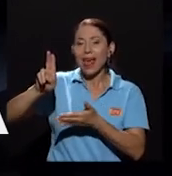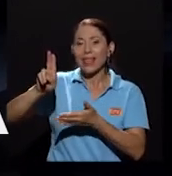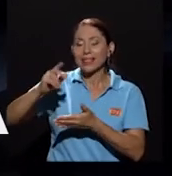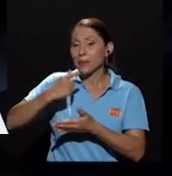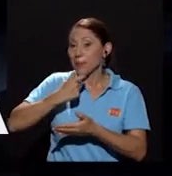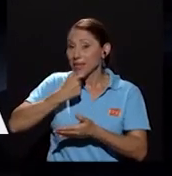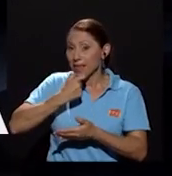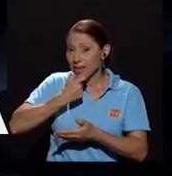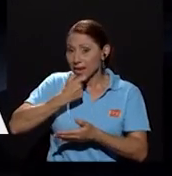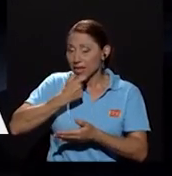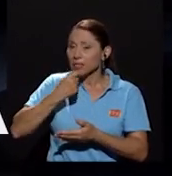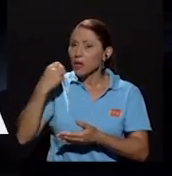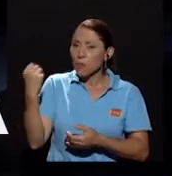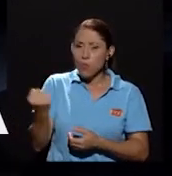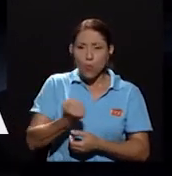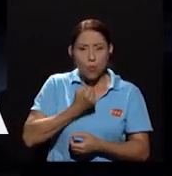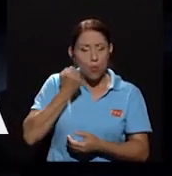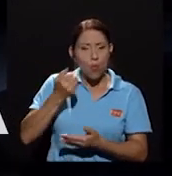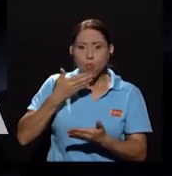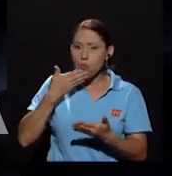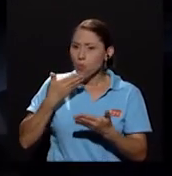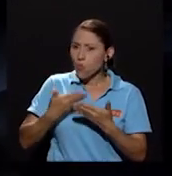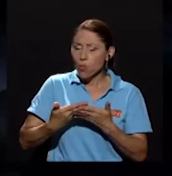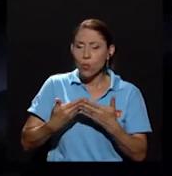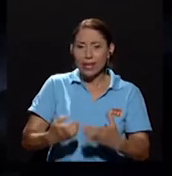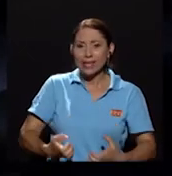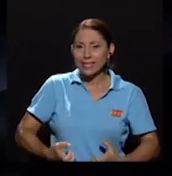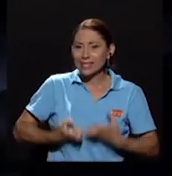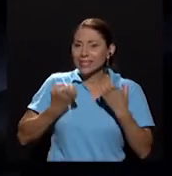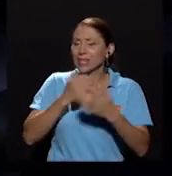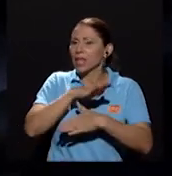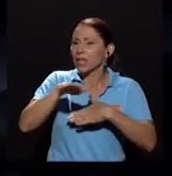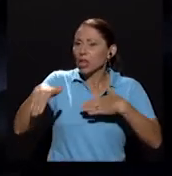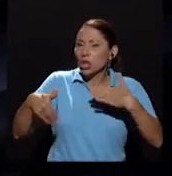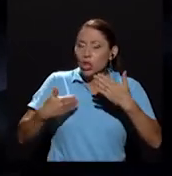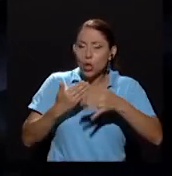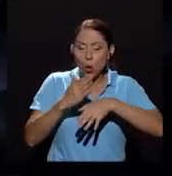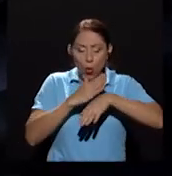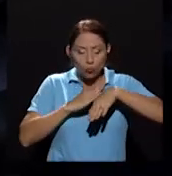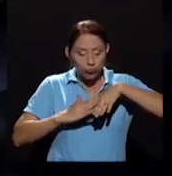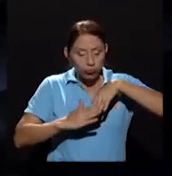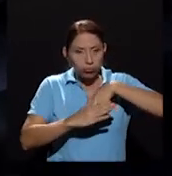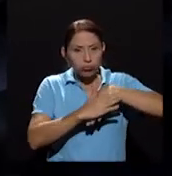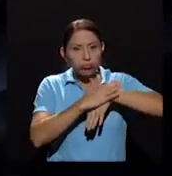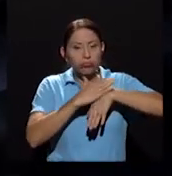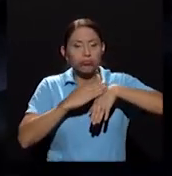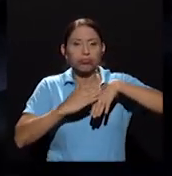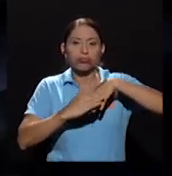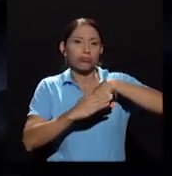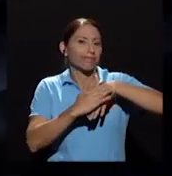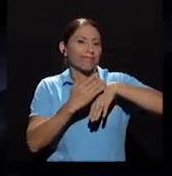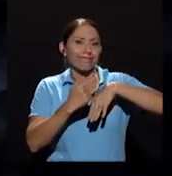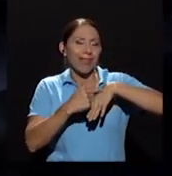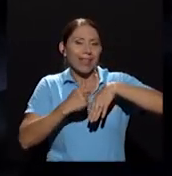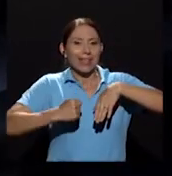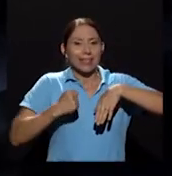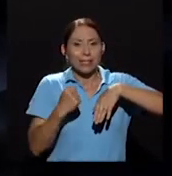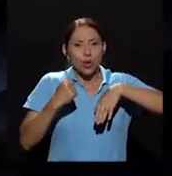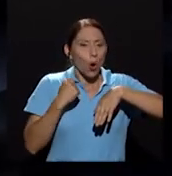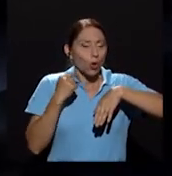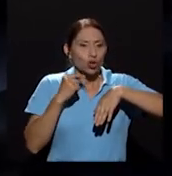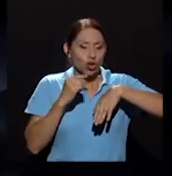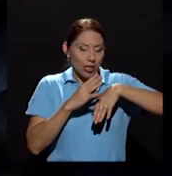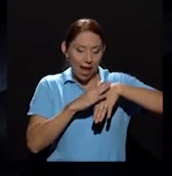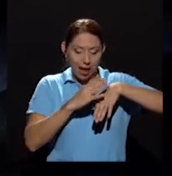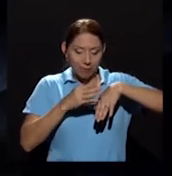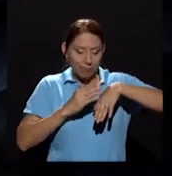muy sólidas que existen en todo el territorio británico desde escocia hasta bueno pues